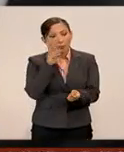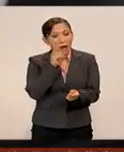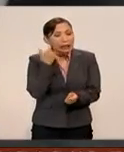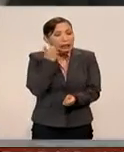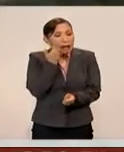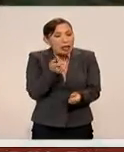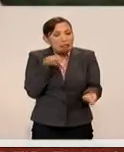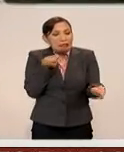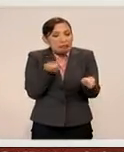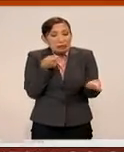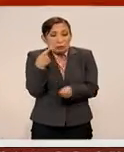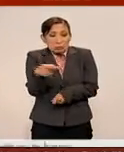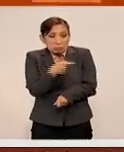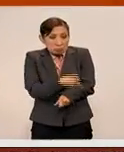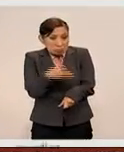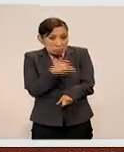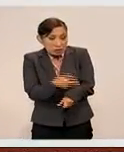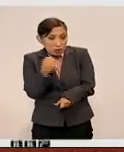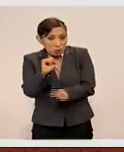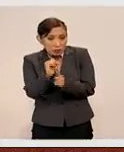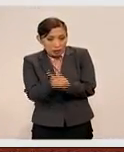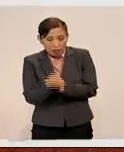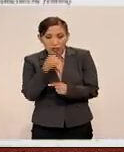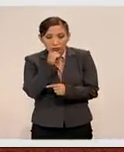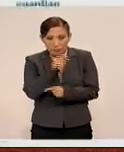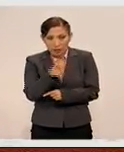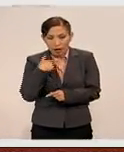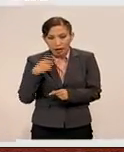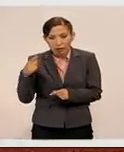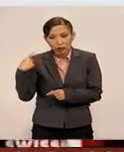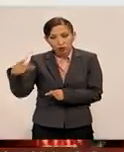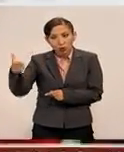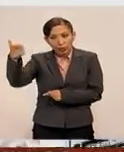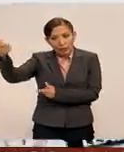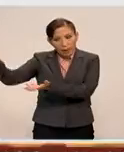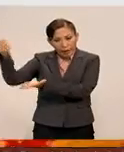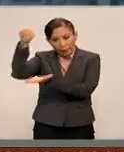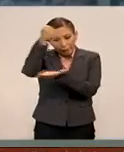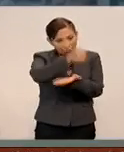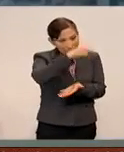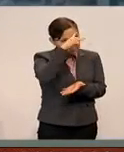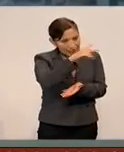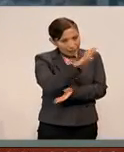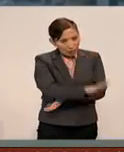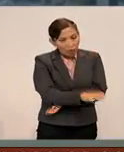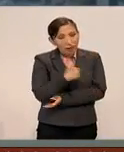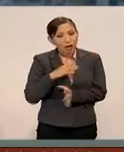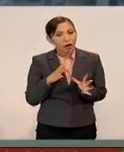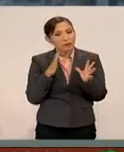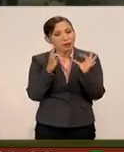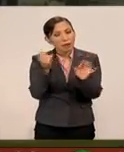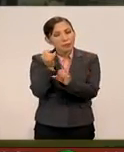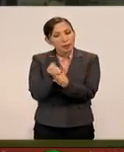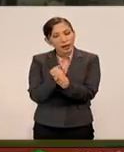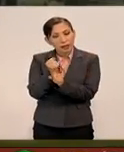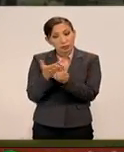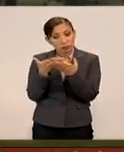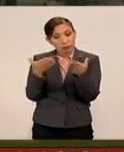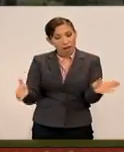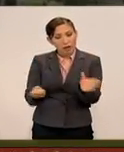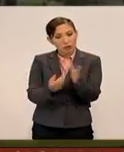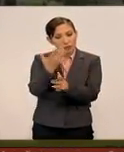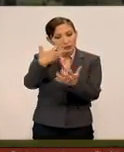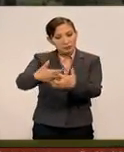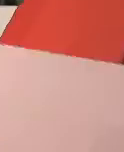intentar regularizar su situación, lo que incluye repatriar sus inversiones. Además, confirmó que la investigación se ha ampliado a